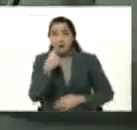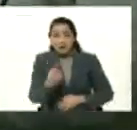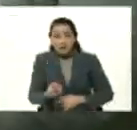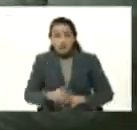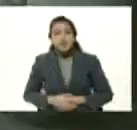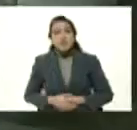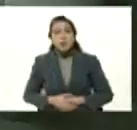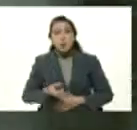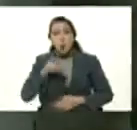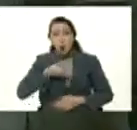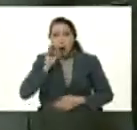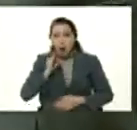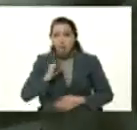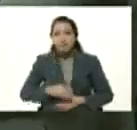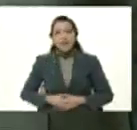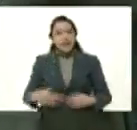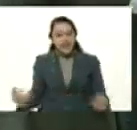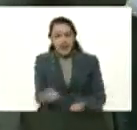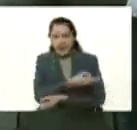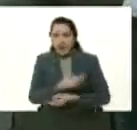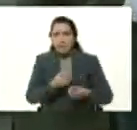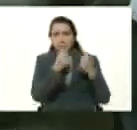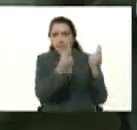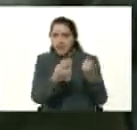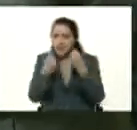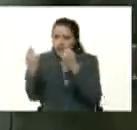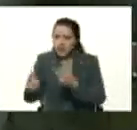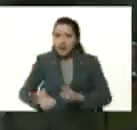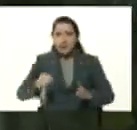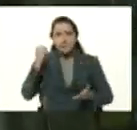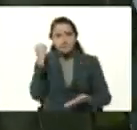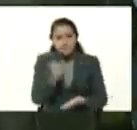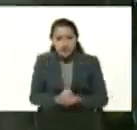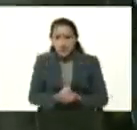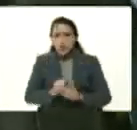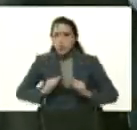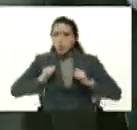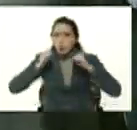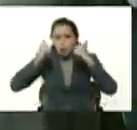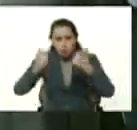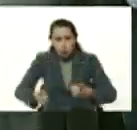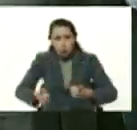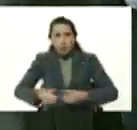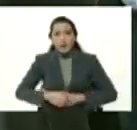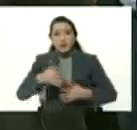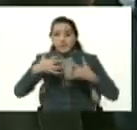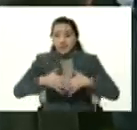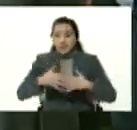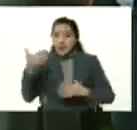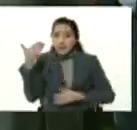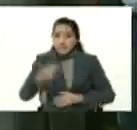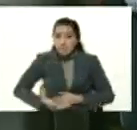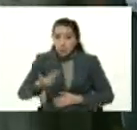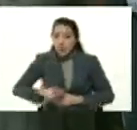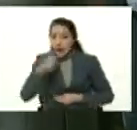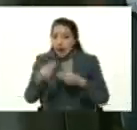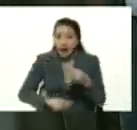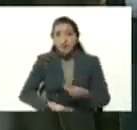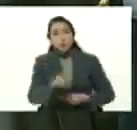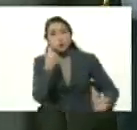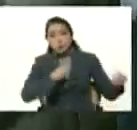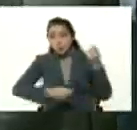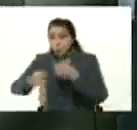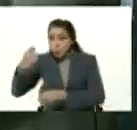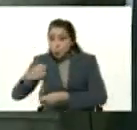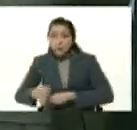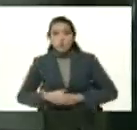rubro café estamos en calidad de exportación, certificación de origen, hay empresas muy importantes que están haciendo inversiones, ahí